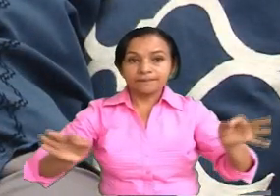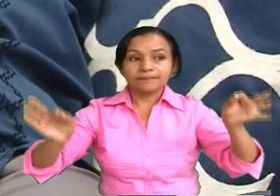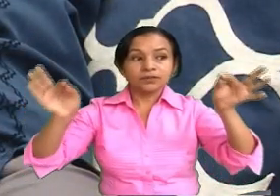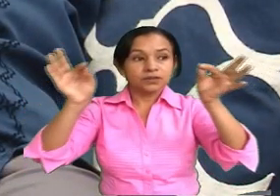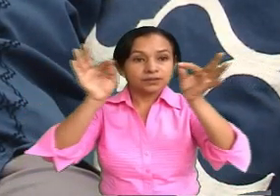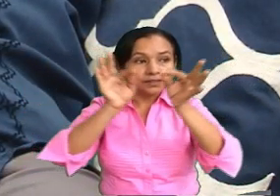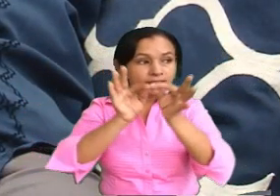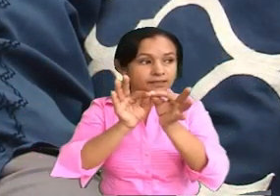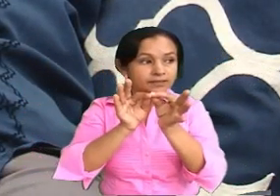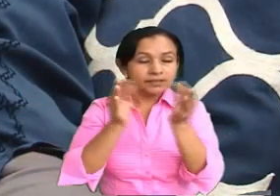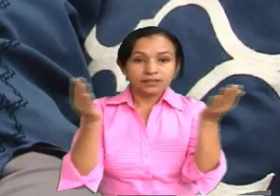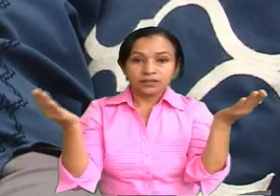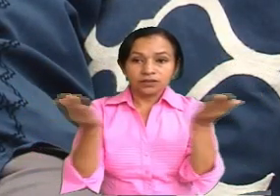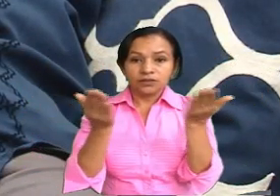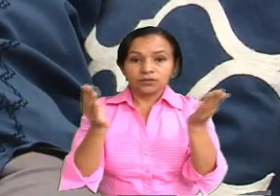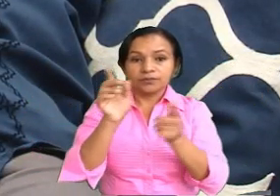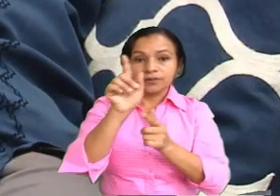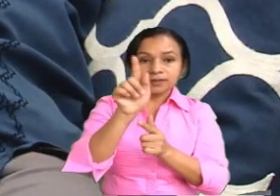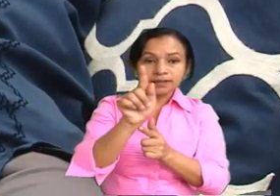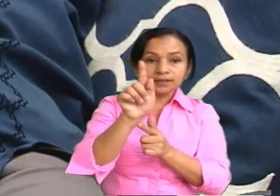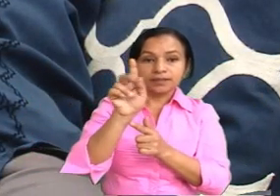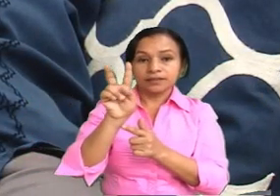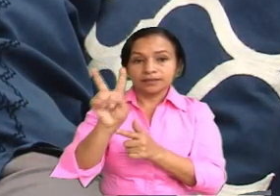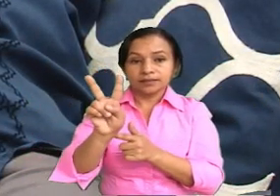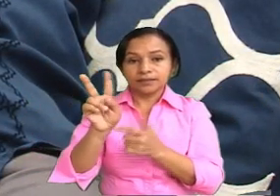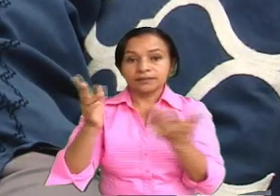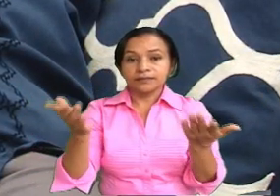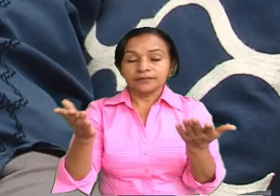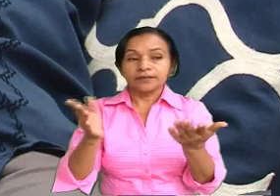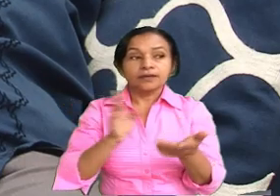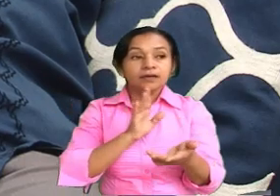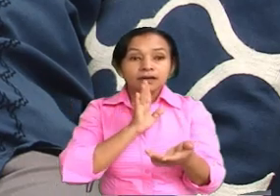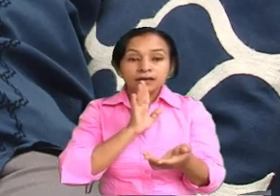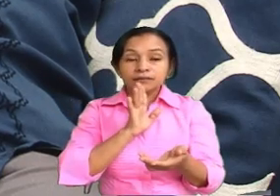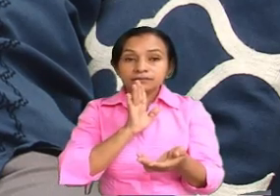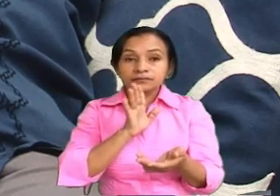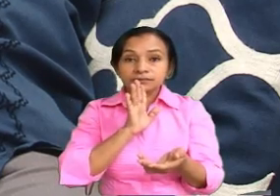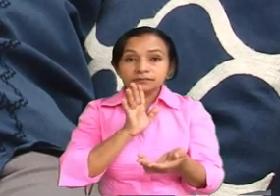como es la televisión. Hablar de